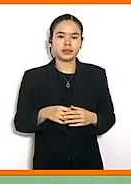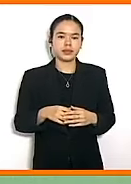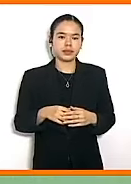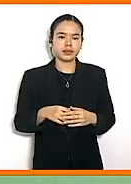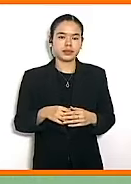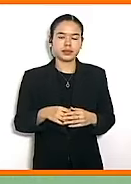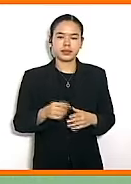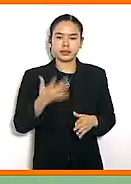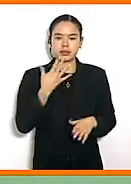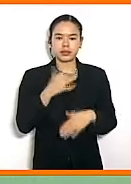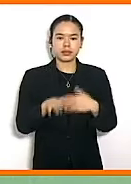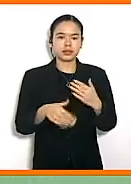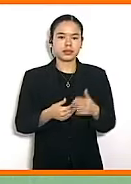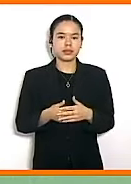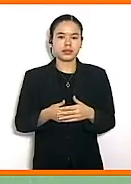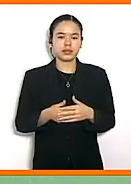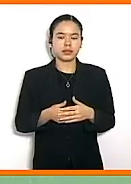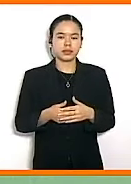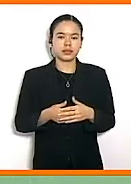Muchísima suerte.